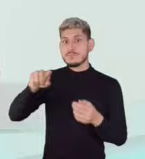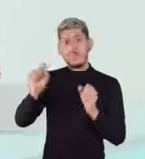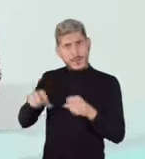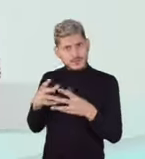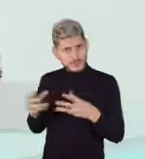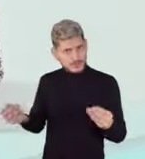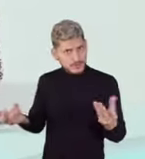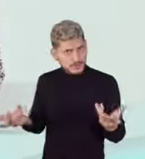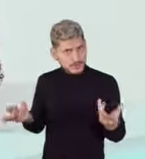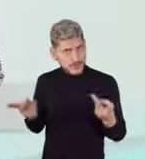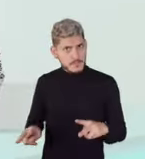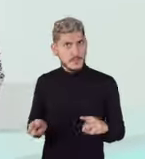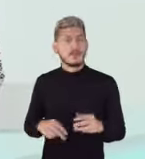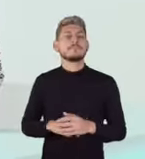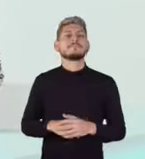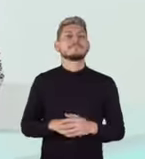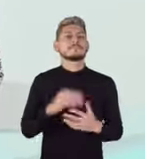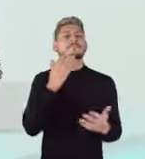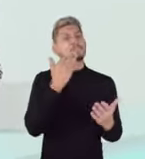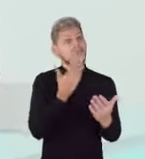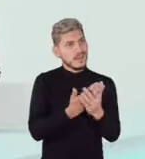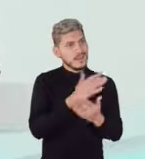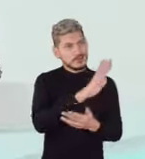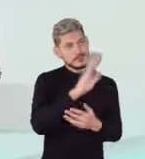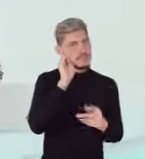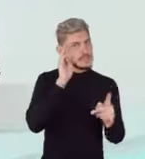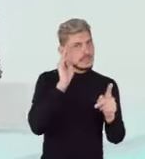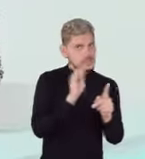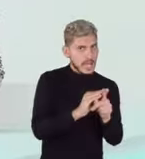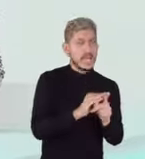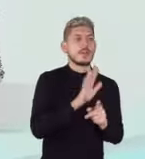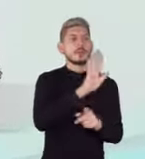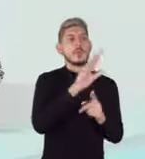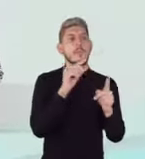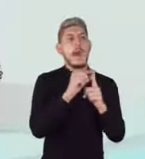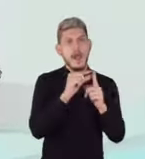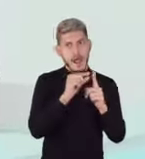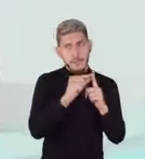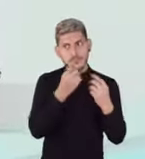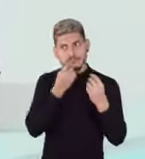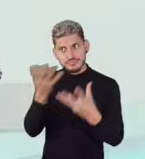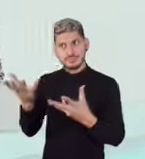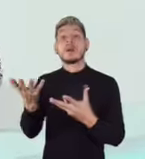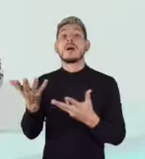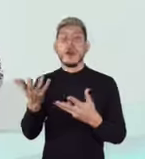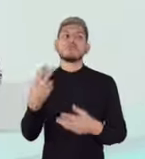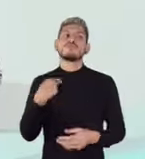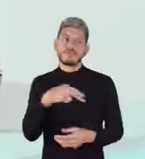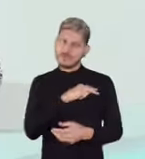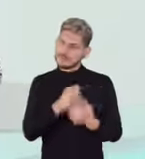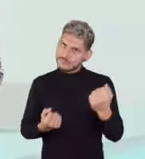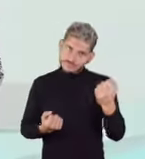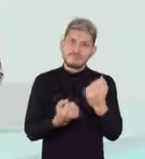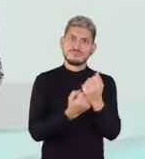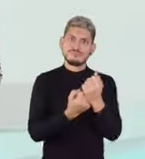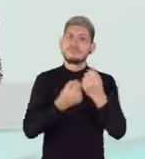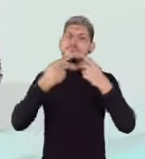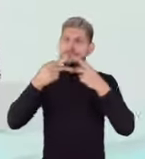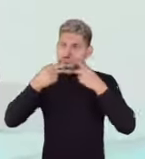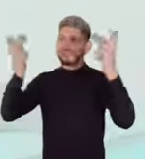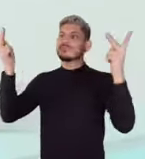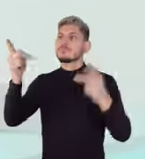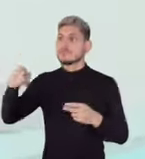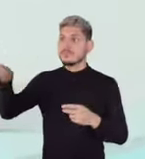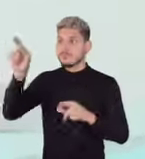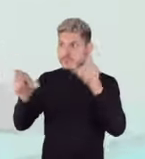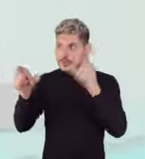tu mensaje, por tus palabras finales. Este es un espacio precisamente en donde vamos a darle voz a los ciudadanos y a quienes están